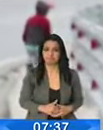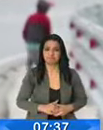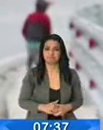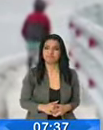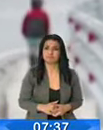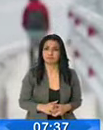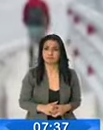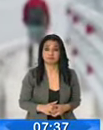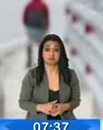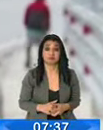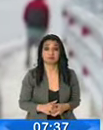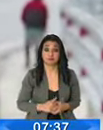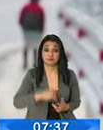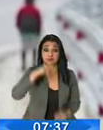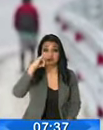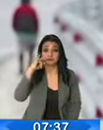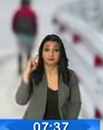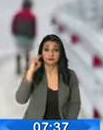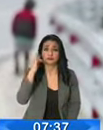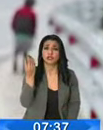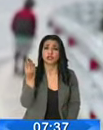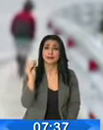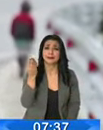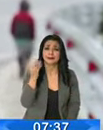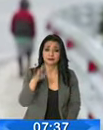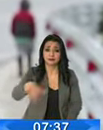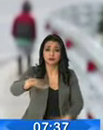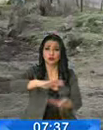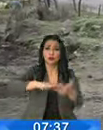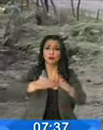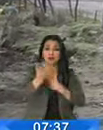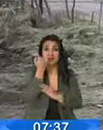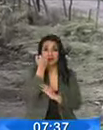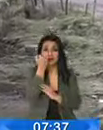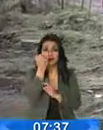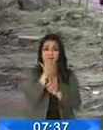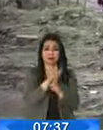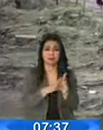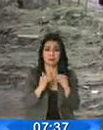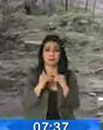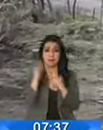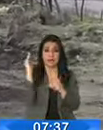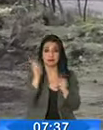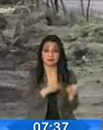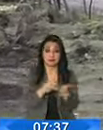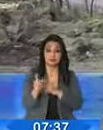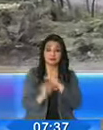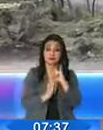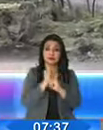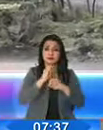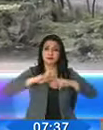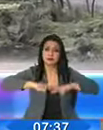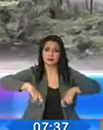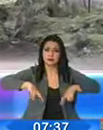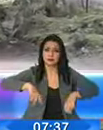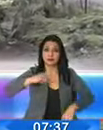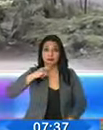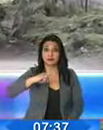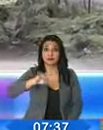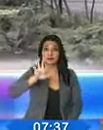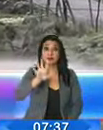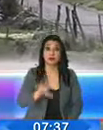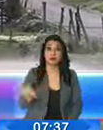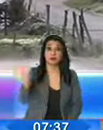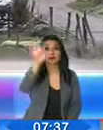Graves abusos sexuales se perpetran en comunidades indígenas del país. Un estudio de Plan Internacional reveló que menores de 5 provincias han